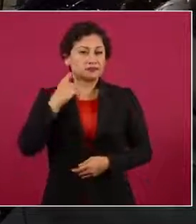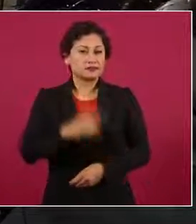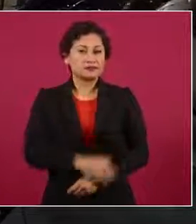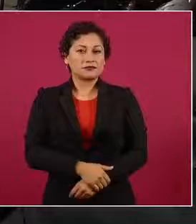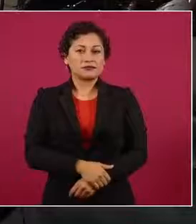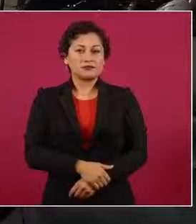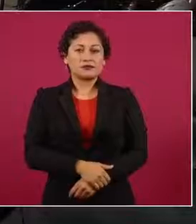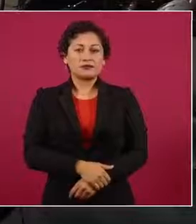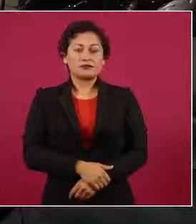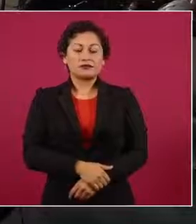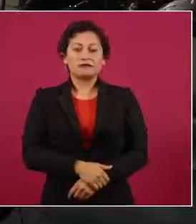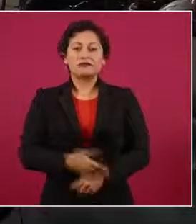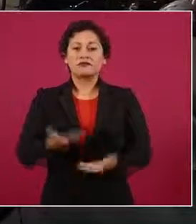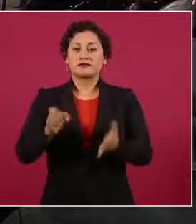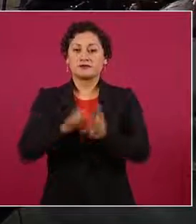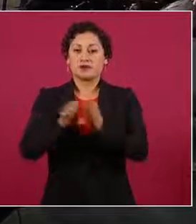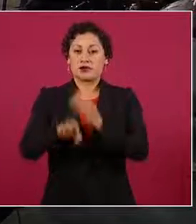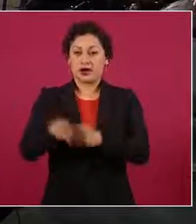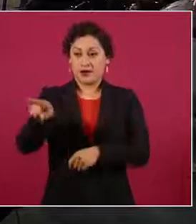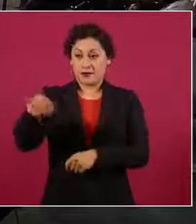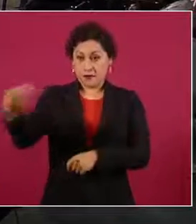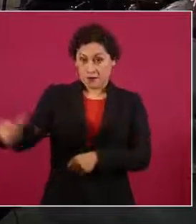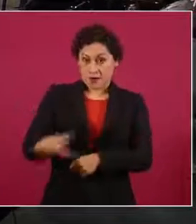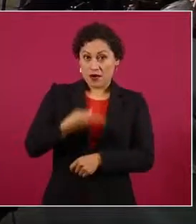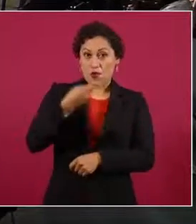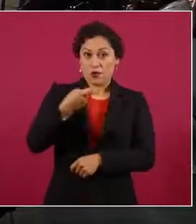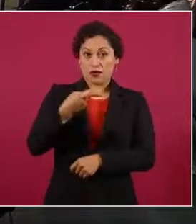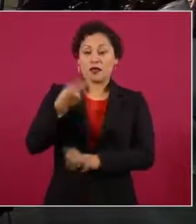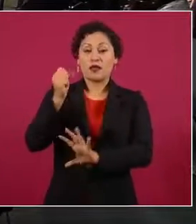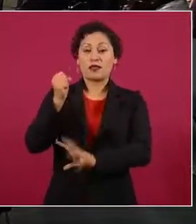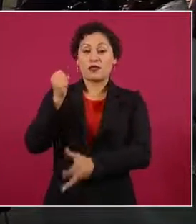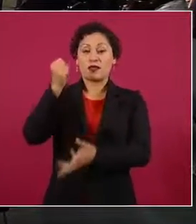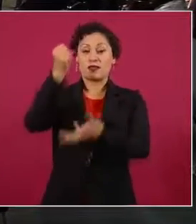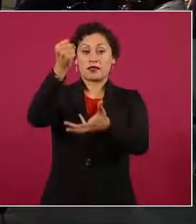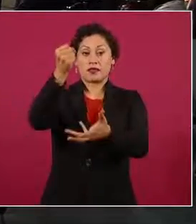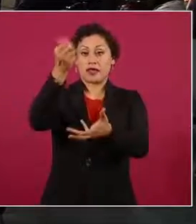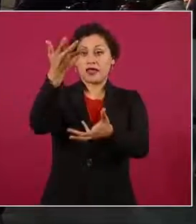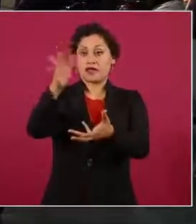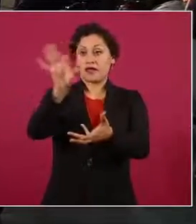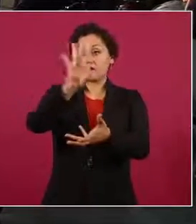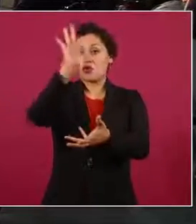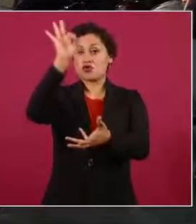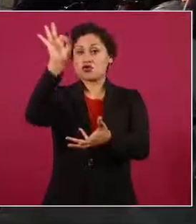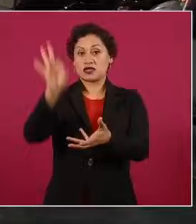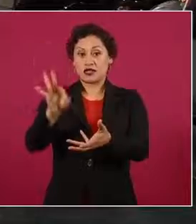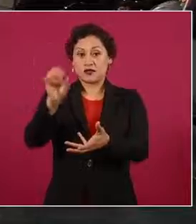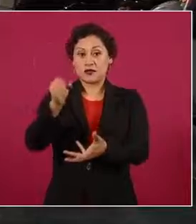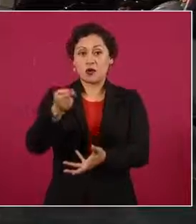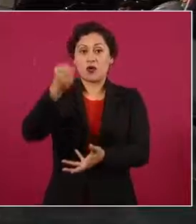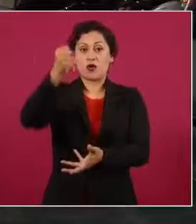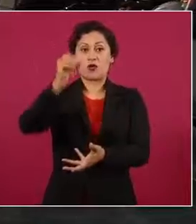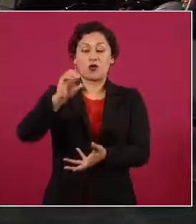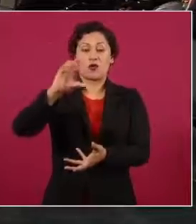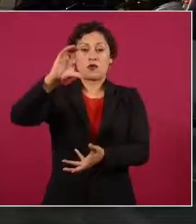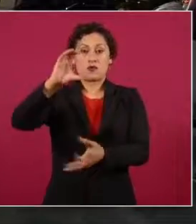Que tiene 10% de presupuesto más para el próximo año.